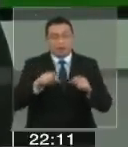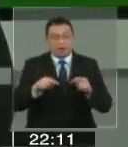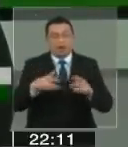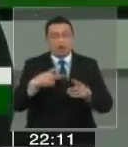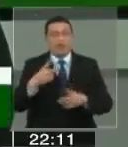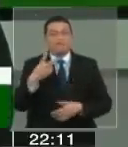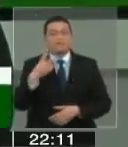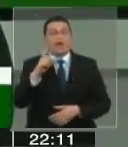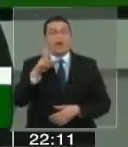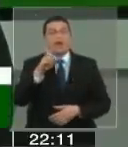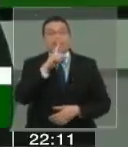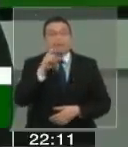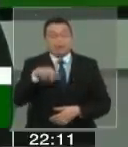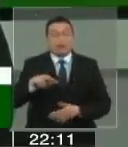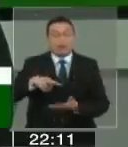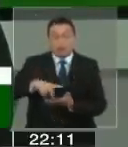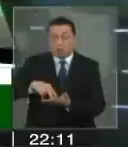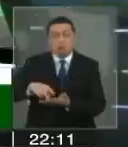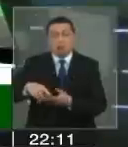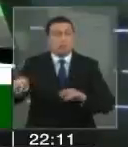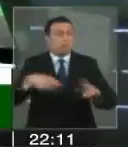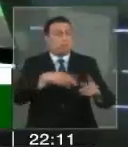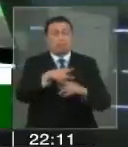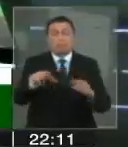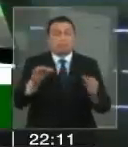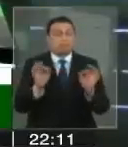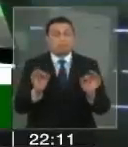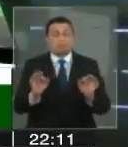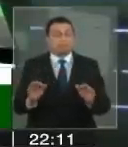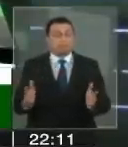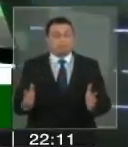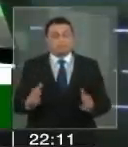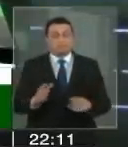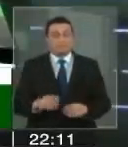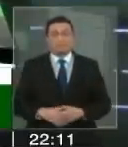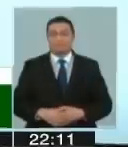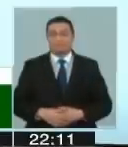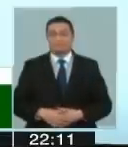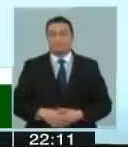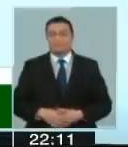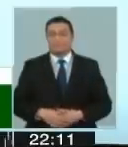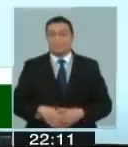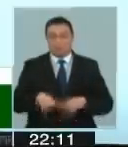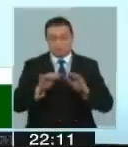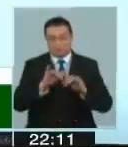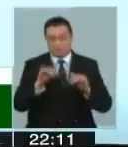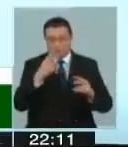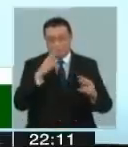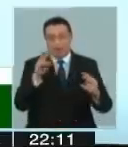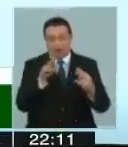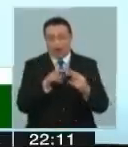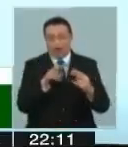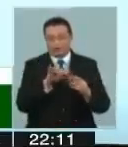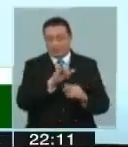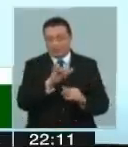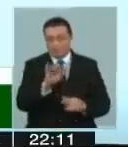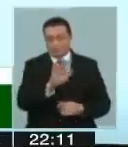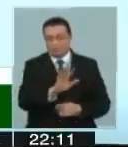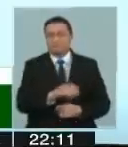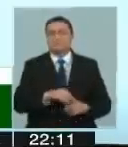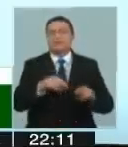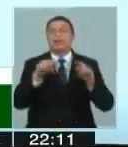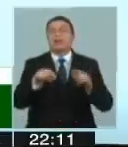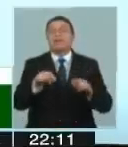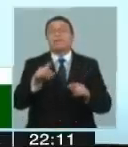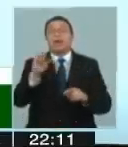Valentina caminando y revoloteando por todos lados. Súper bien. Ya la vamos a conocer un rato más.